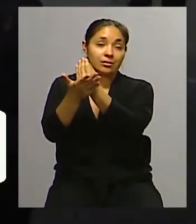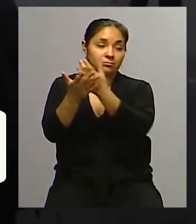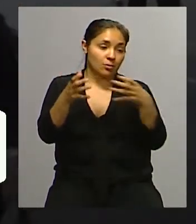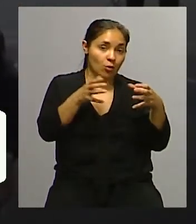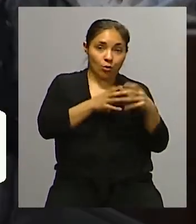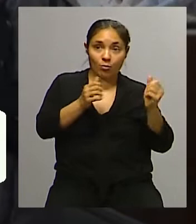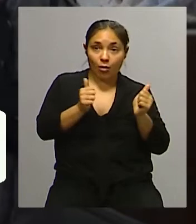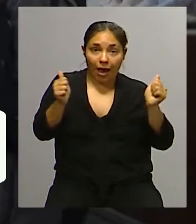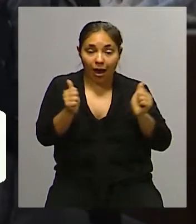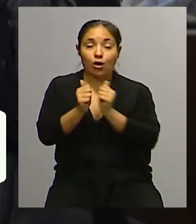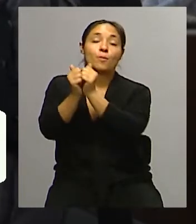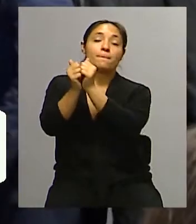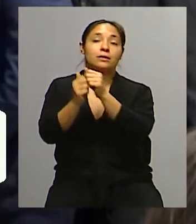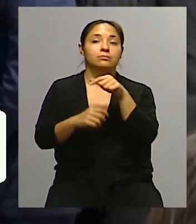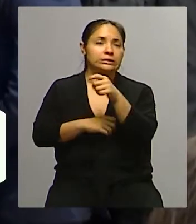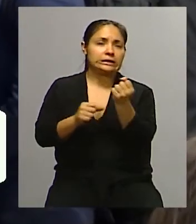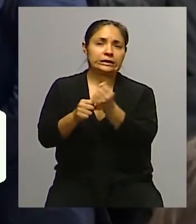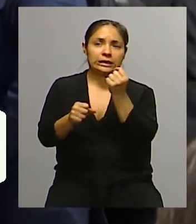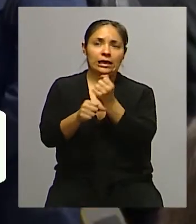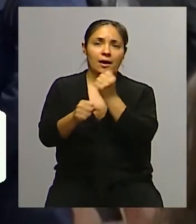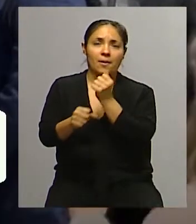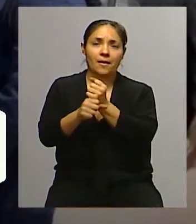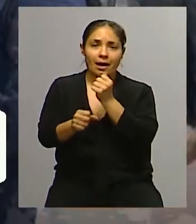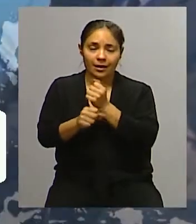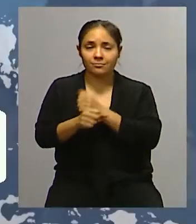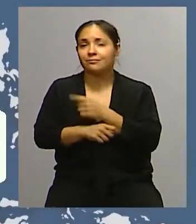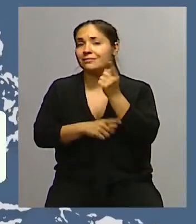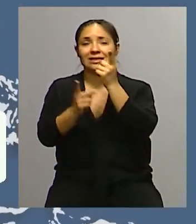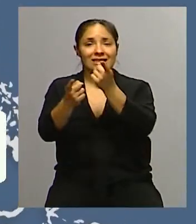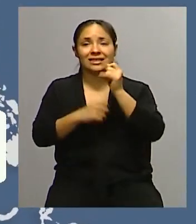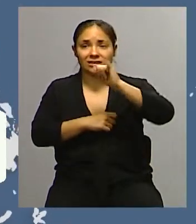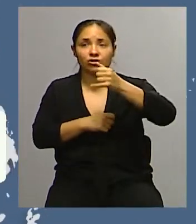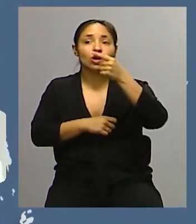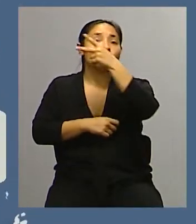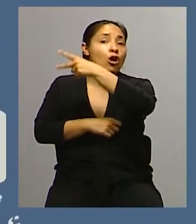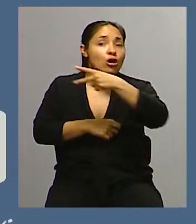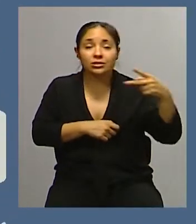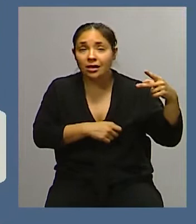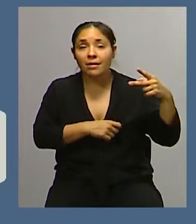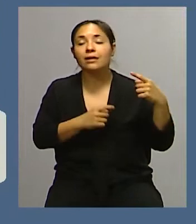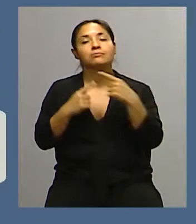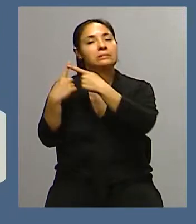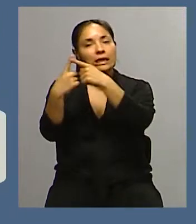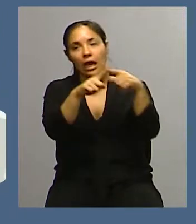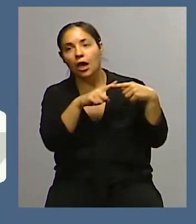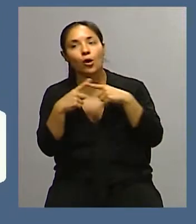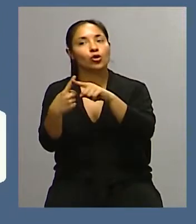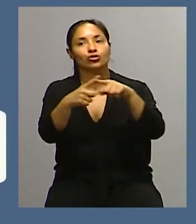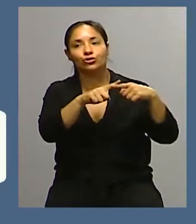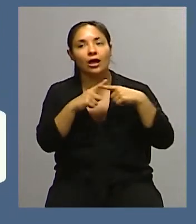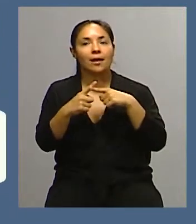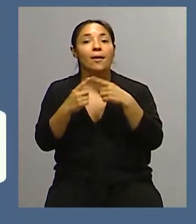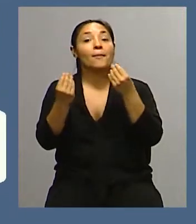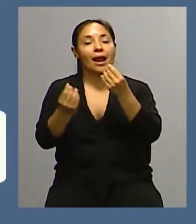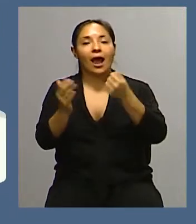realmente trabajan y necesitan estar todas las 2 semanas que va a durar esta cumbre para negociar, para definir los acuerdos